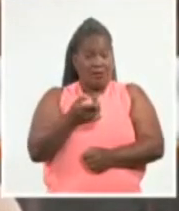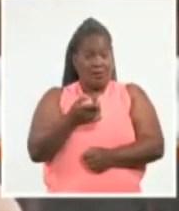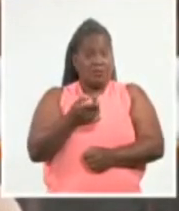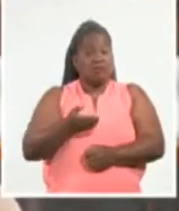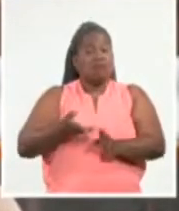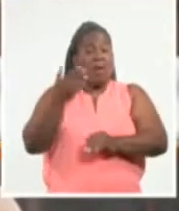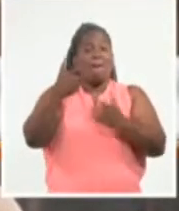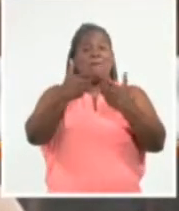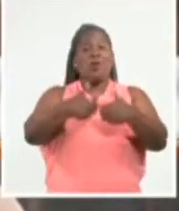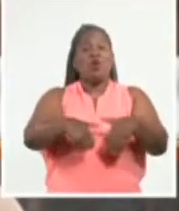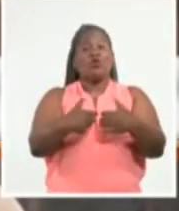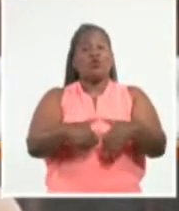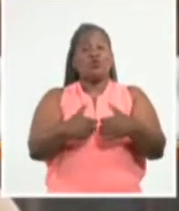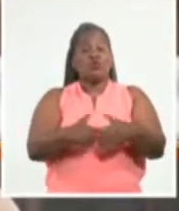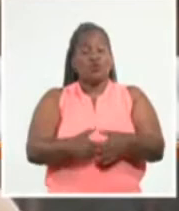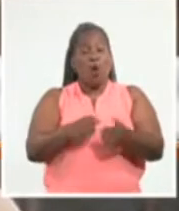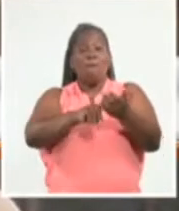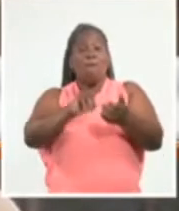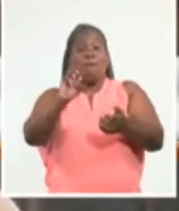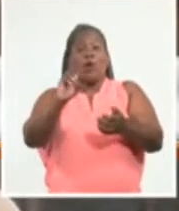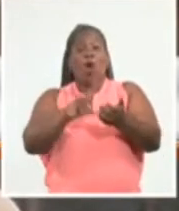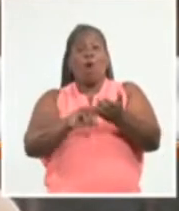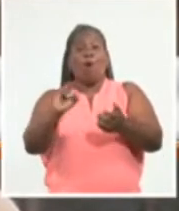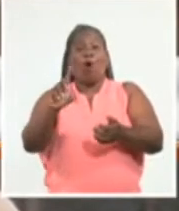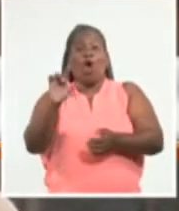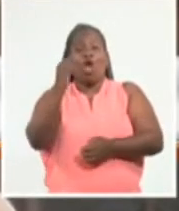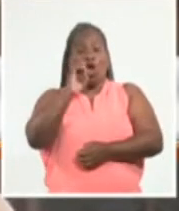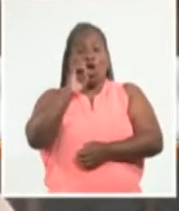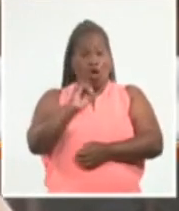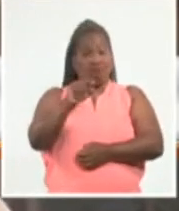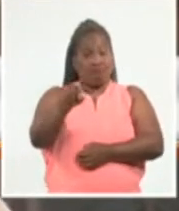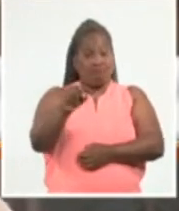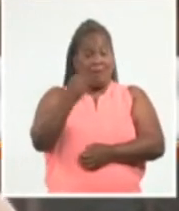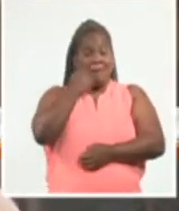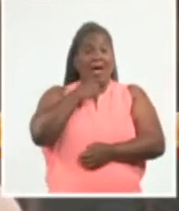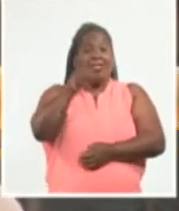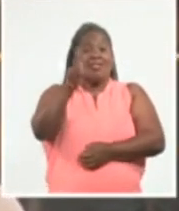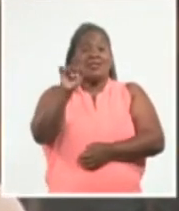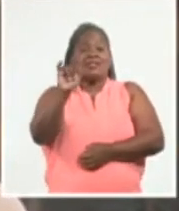caso de la producción de propóleo, superando la cifra de más de